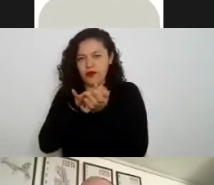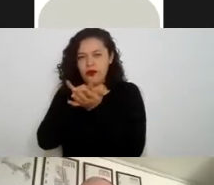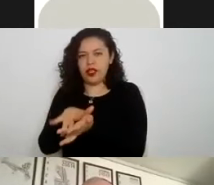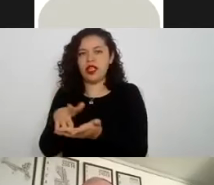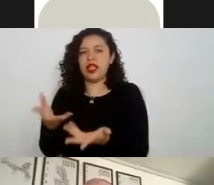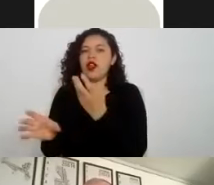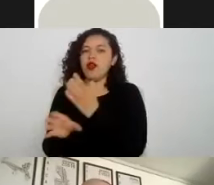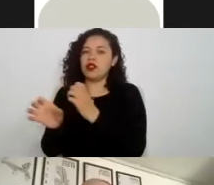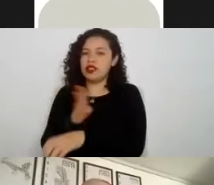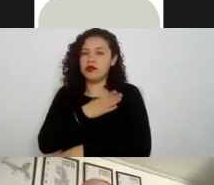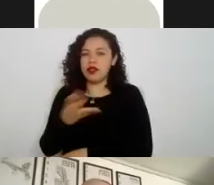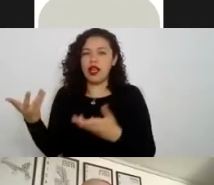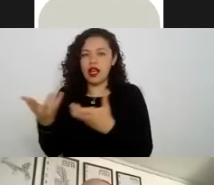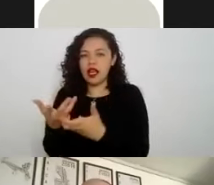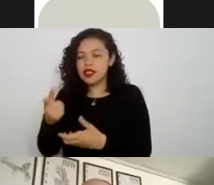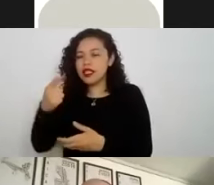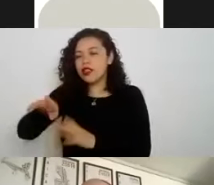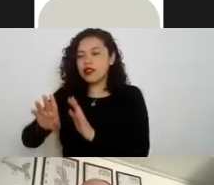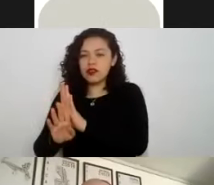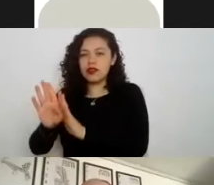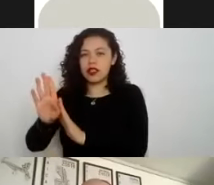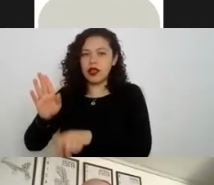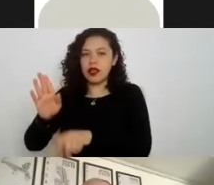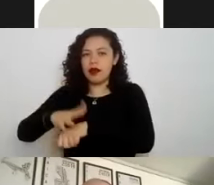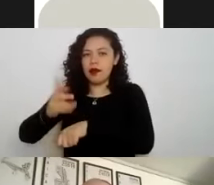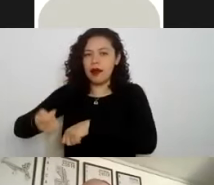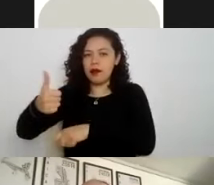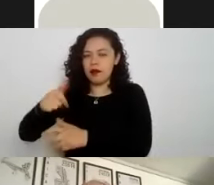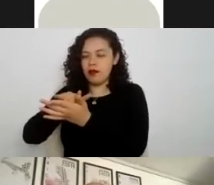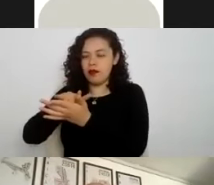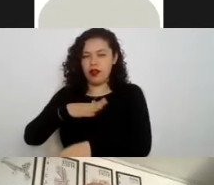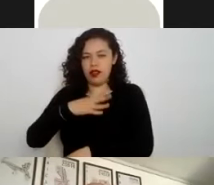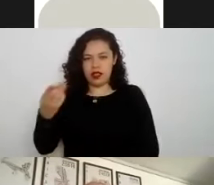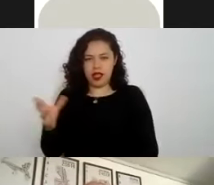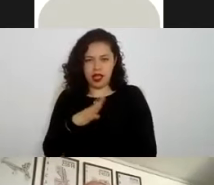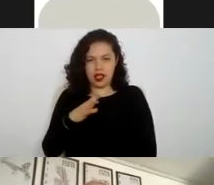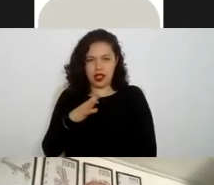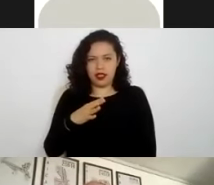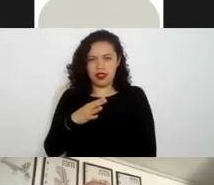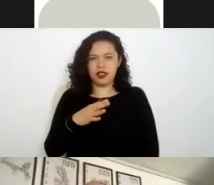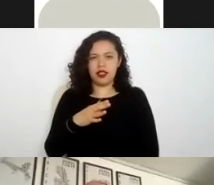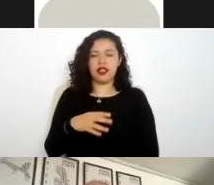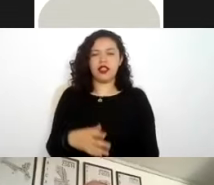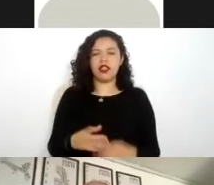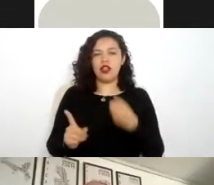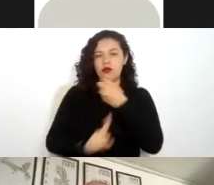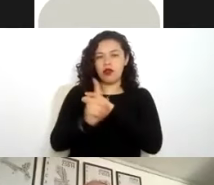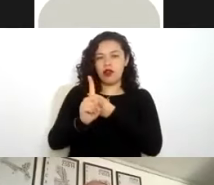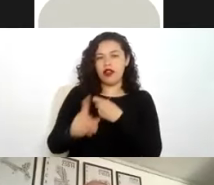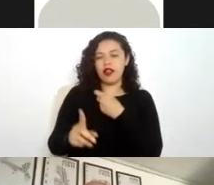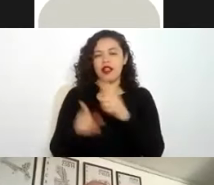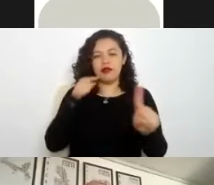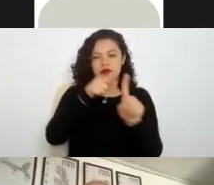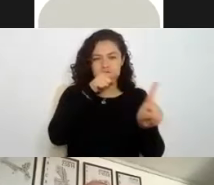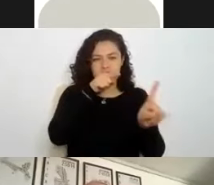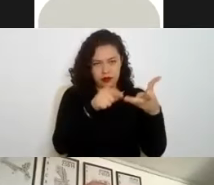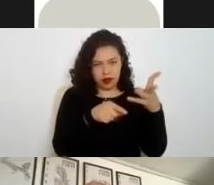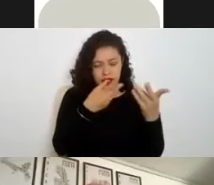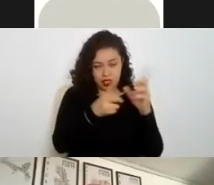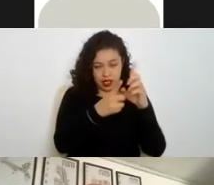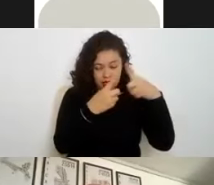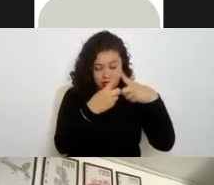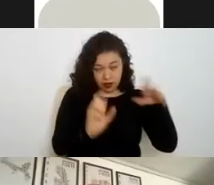y que son pues, las que están haciendo un primer impacto, ¿no? Entonces, pues, de todas las problemáticas de los objetivos de desarrollo sostenible, nosotros